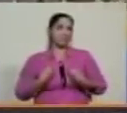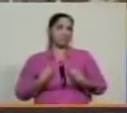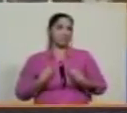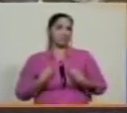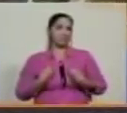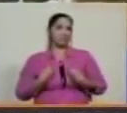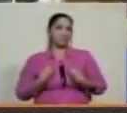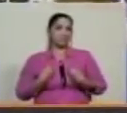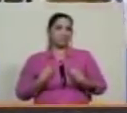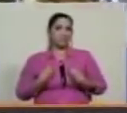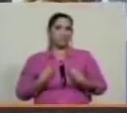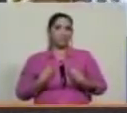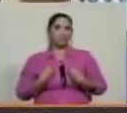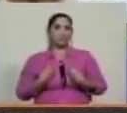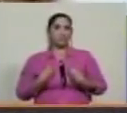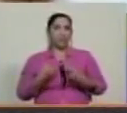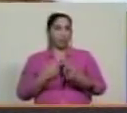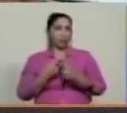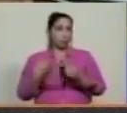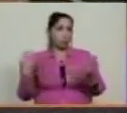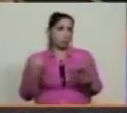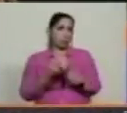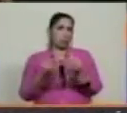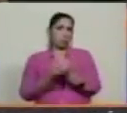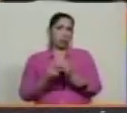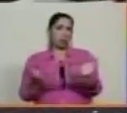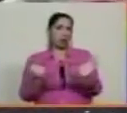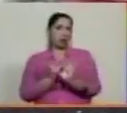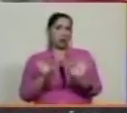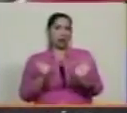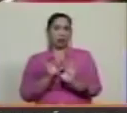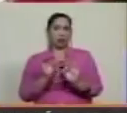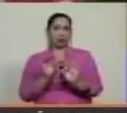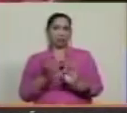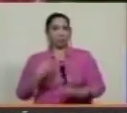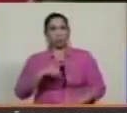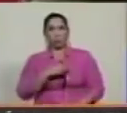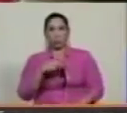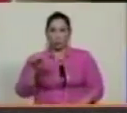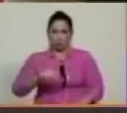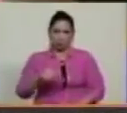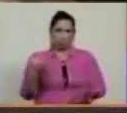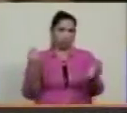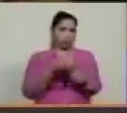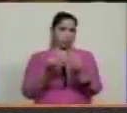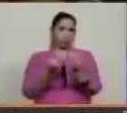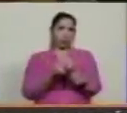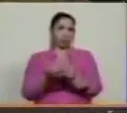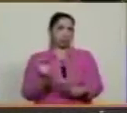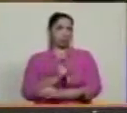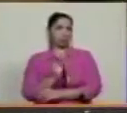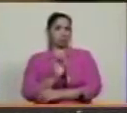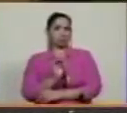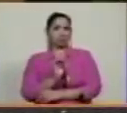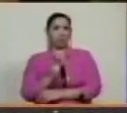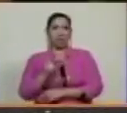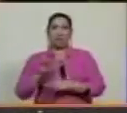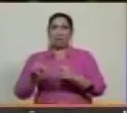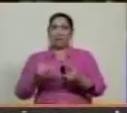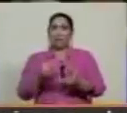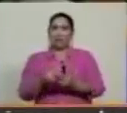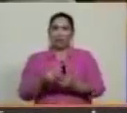A ese no le van a caer a coba. O a esa no le van a caer a coba. Nadie sabe por dónde meterse